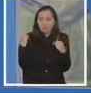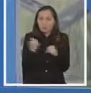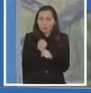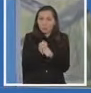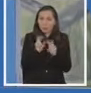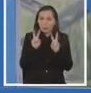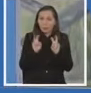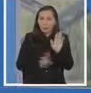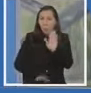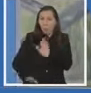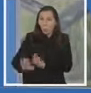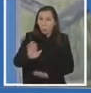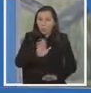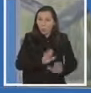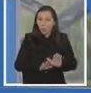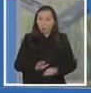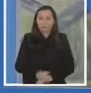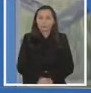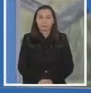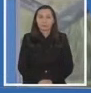de cuidado.